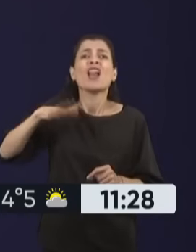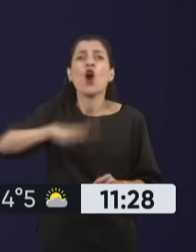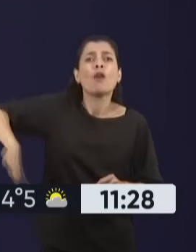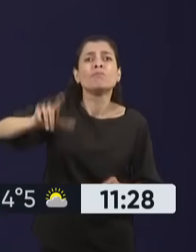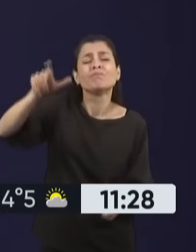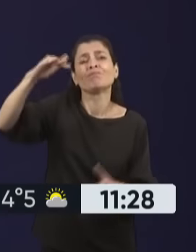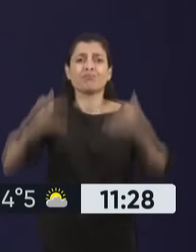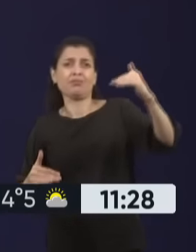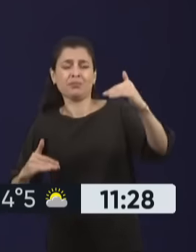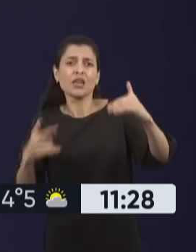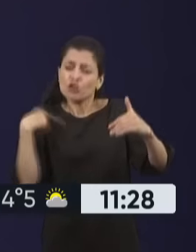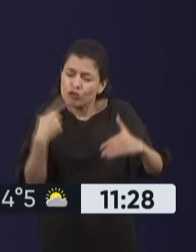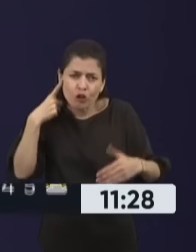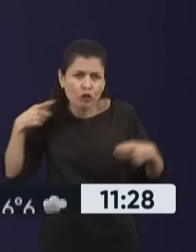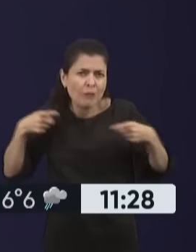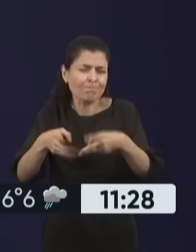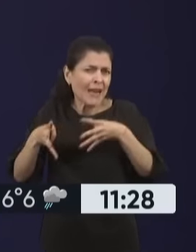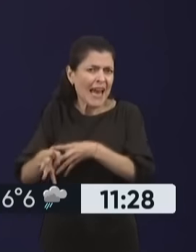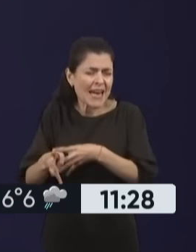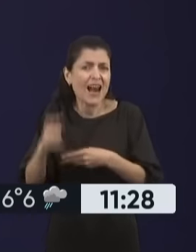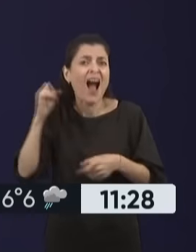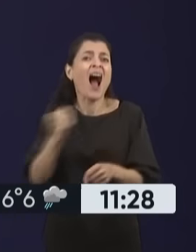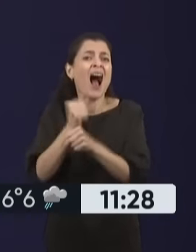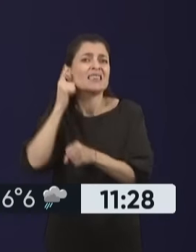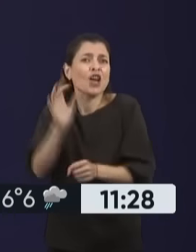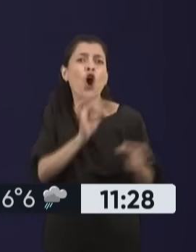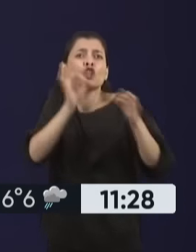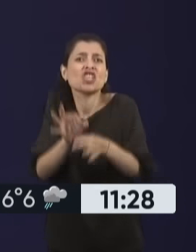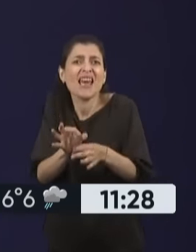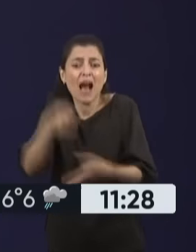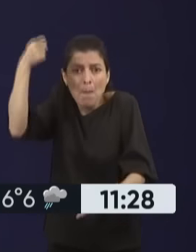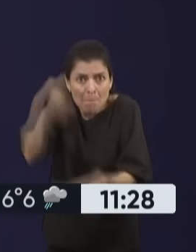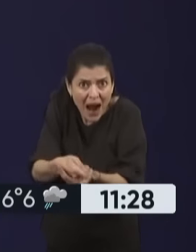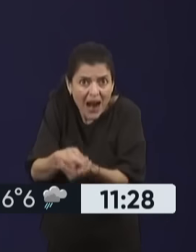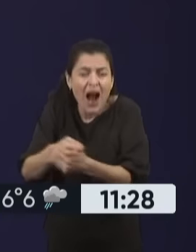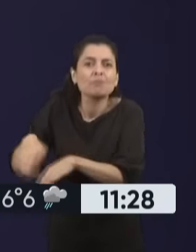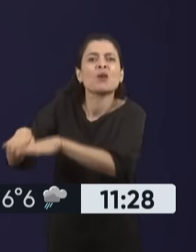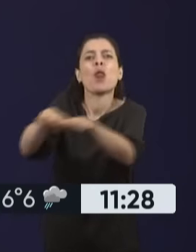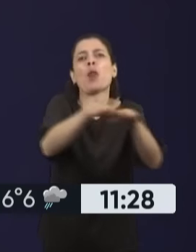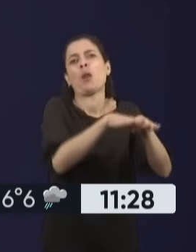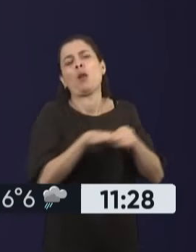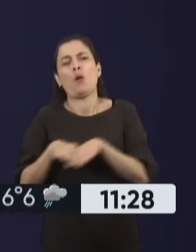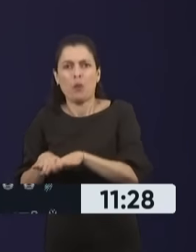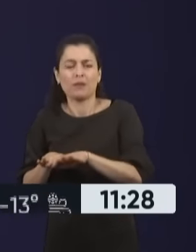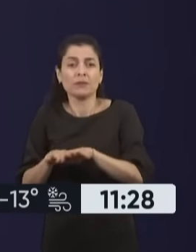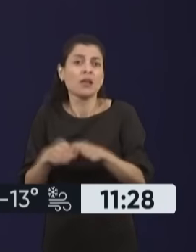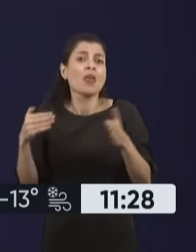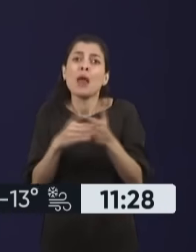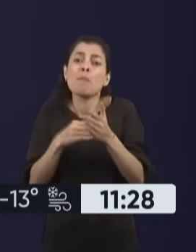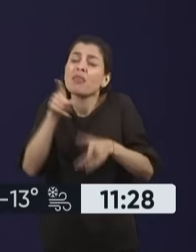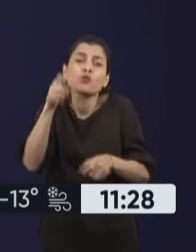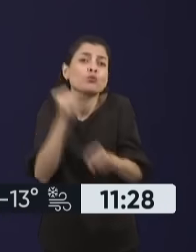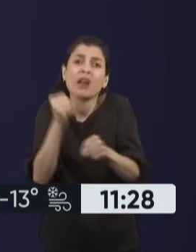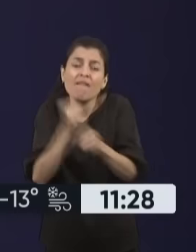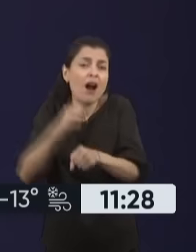trabajar para que todos cobren un sueldo Digno y que y que efectivamente cada uno gane lo que su mérito le permita ganar y